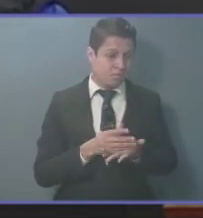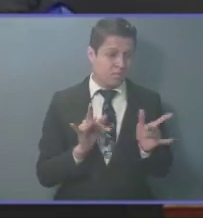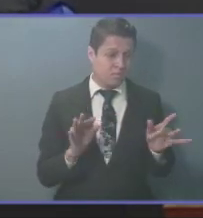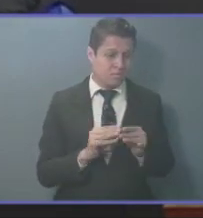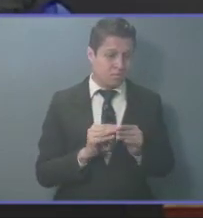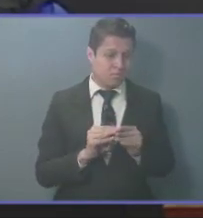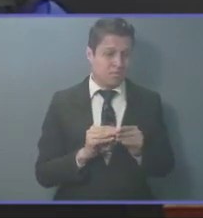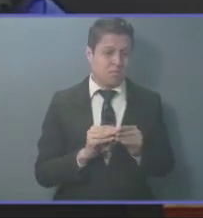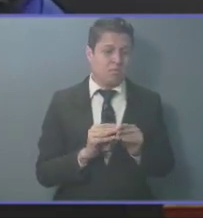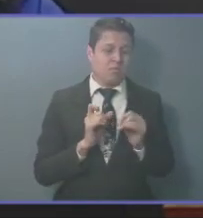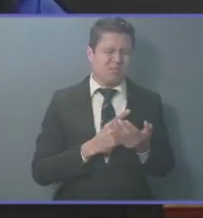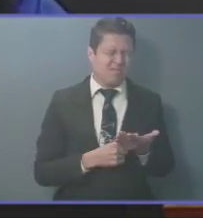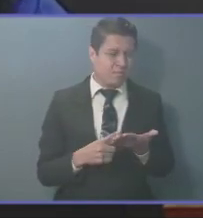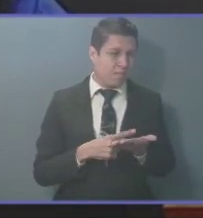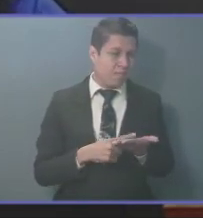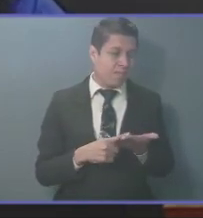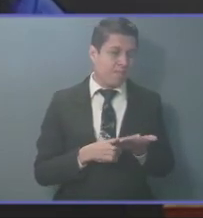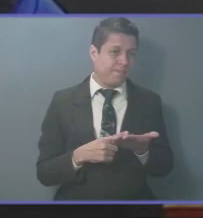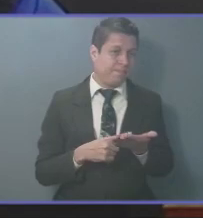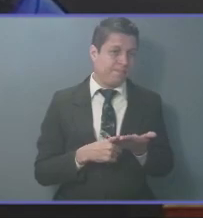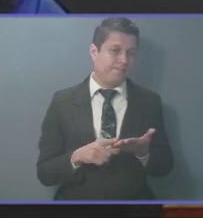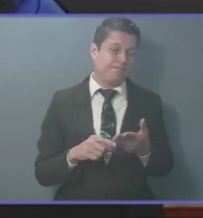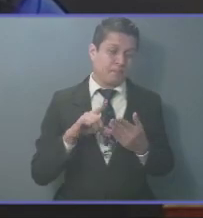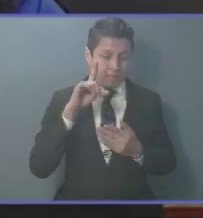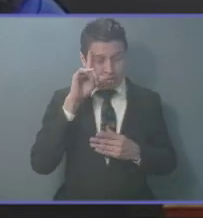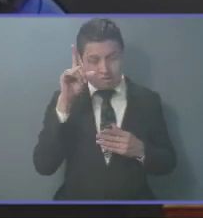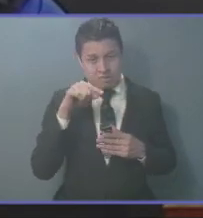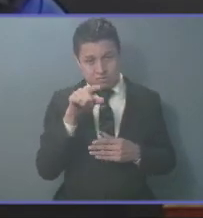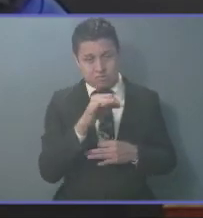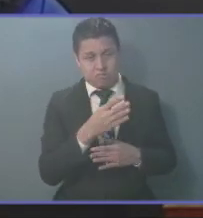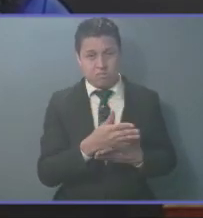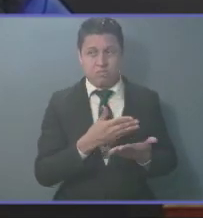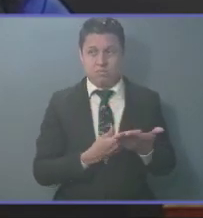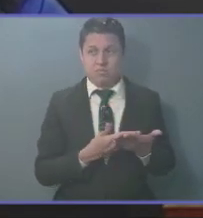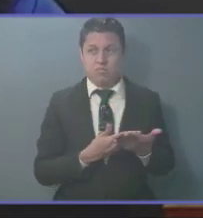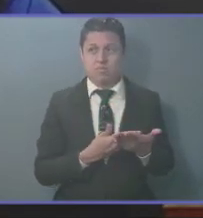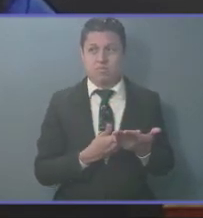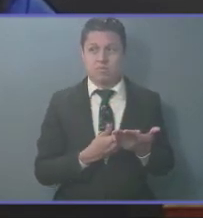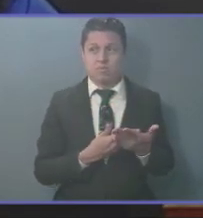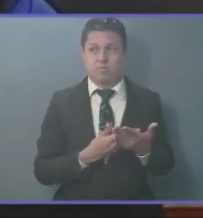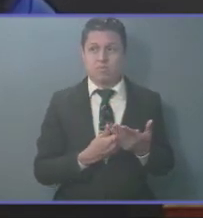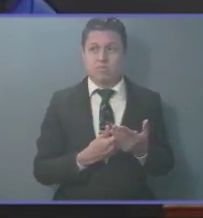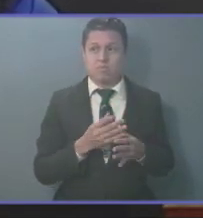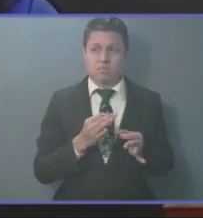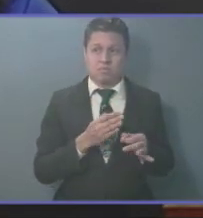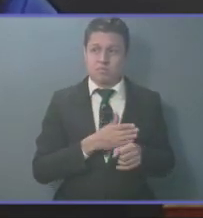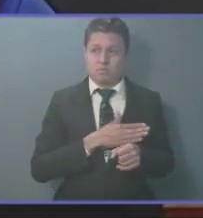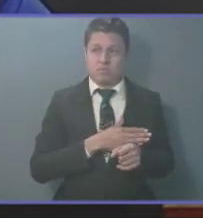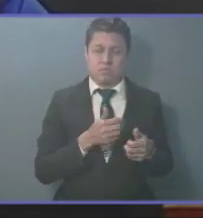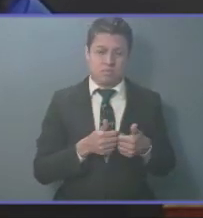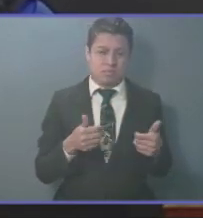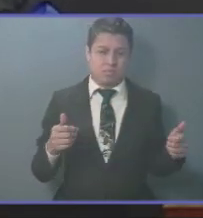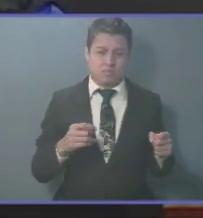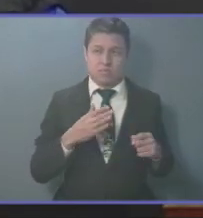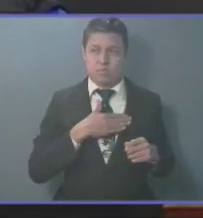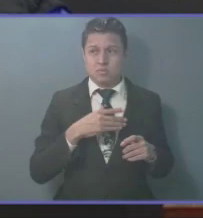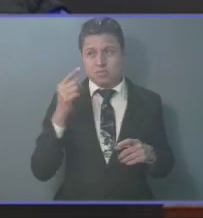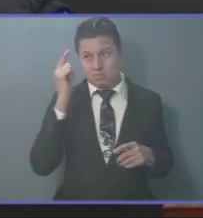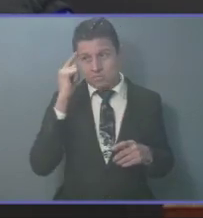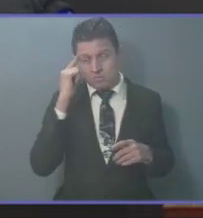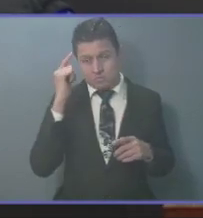podernos entender, suponiéndolo como usted lo decía, quitándonos los prejuicios, tener una